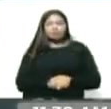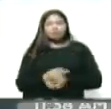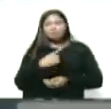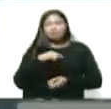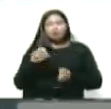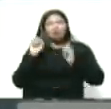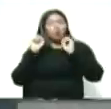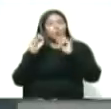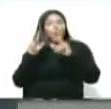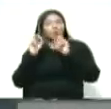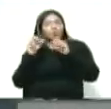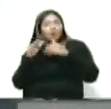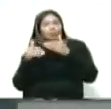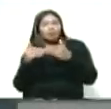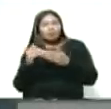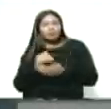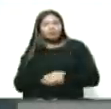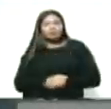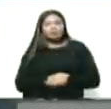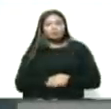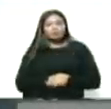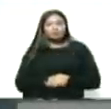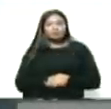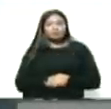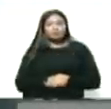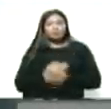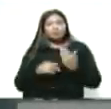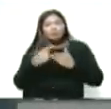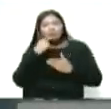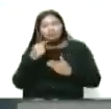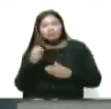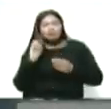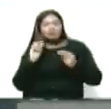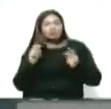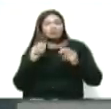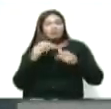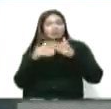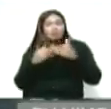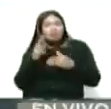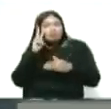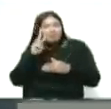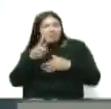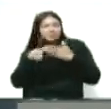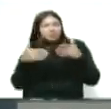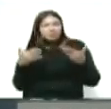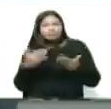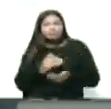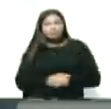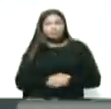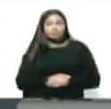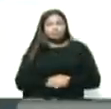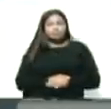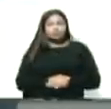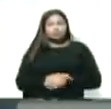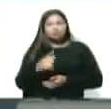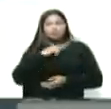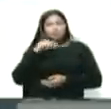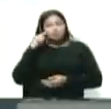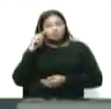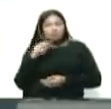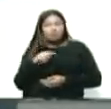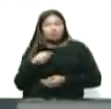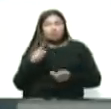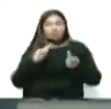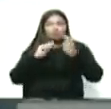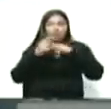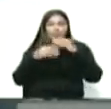oportuna, vamos a decir así, acción de estar viendo los fenómenos del delito, las